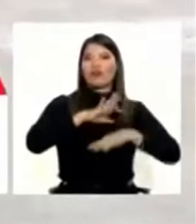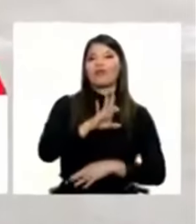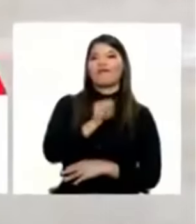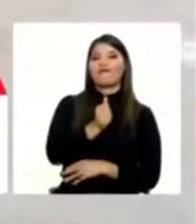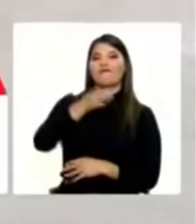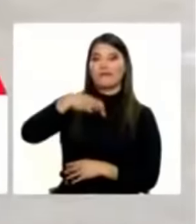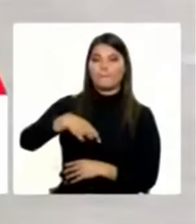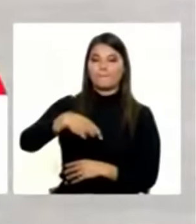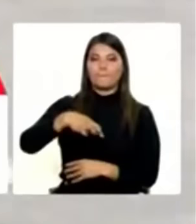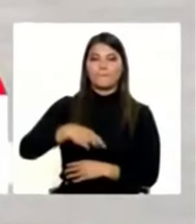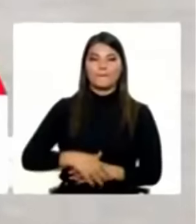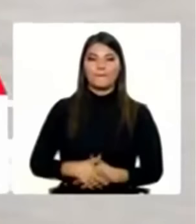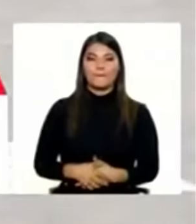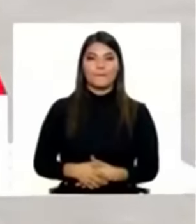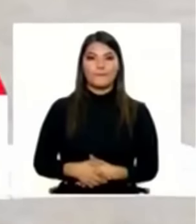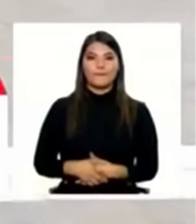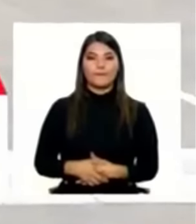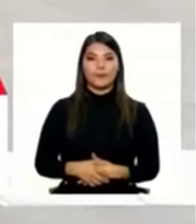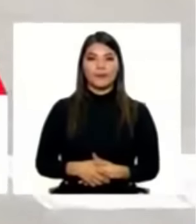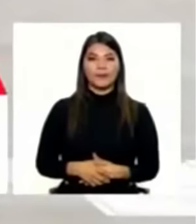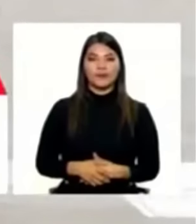Armada.